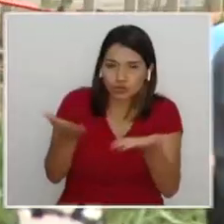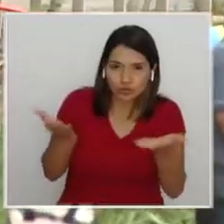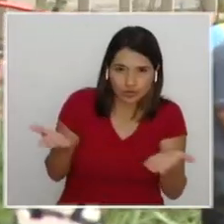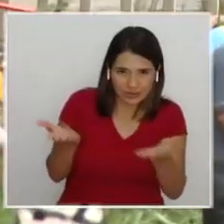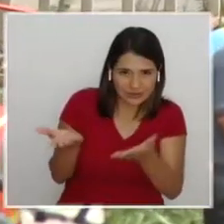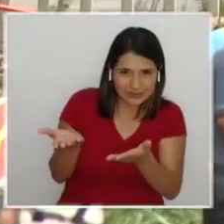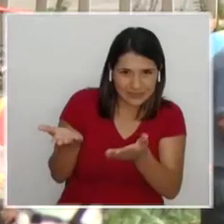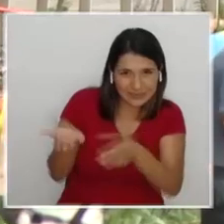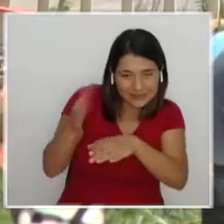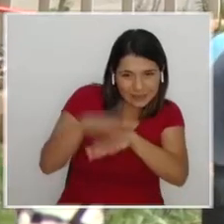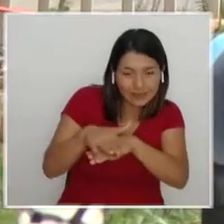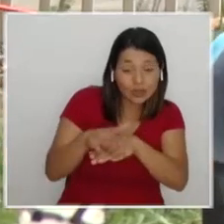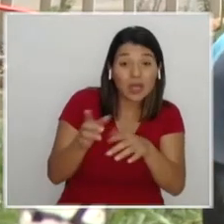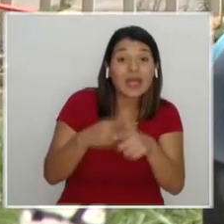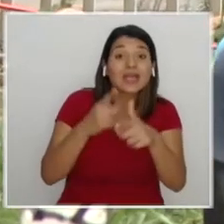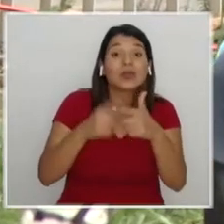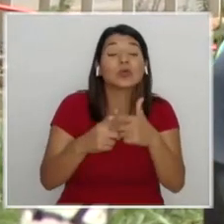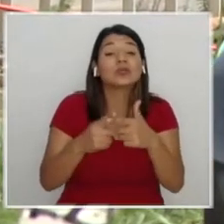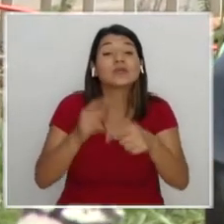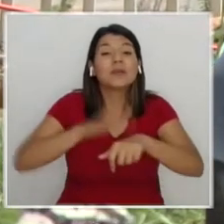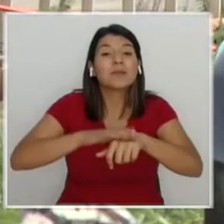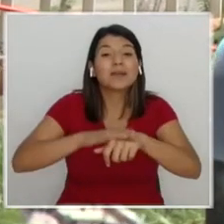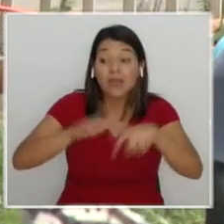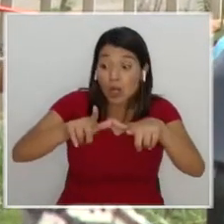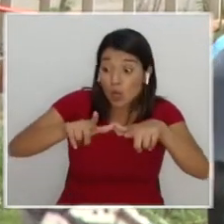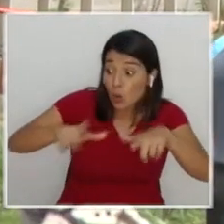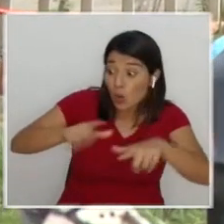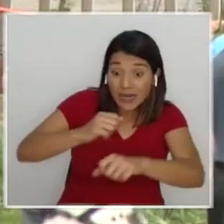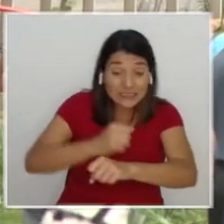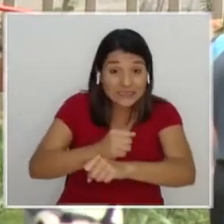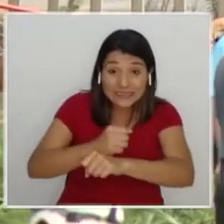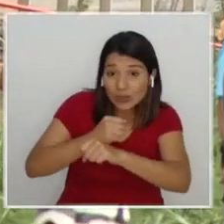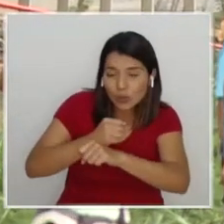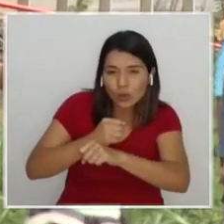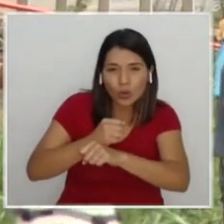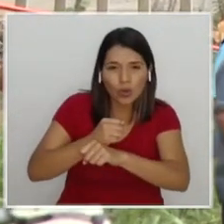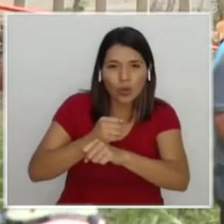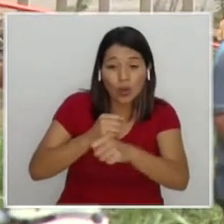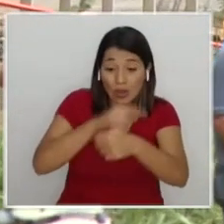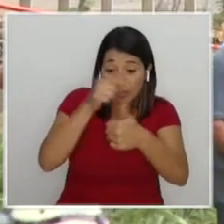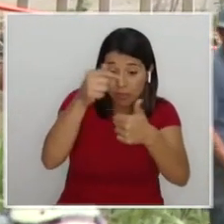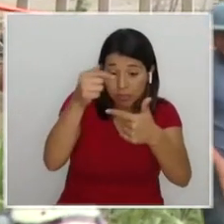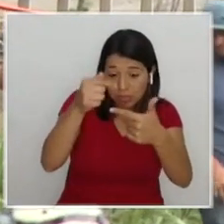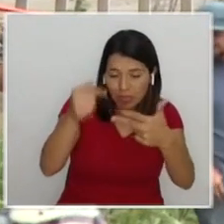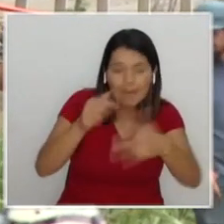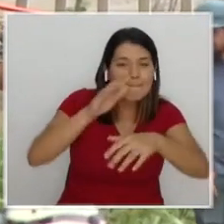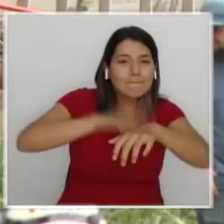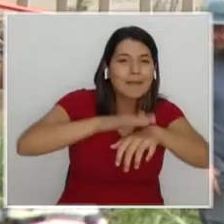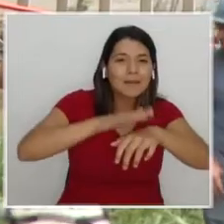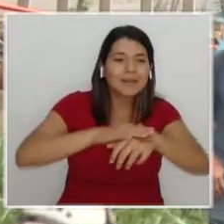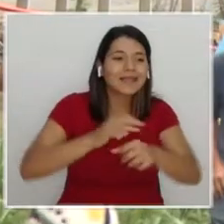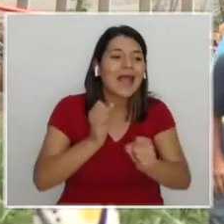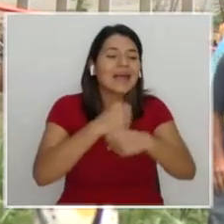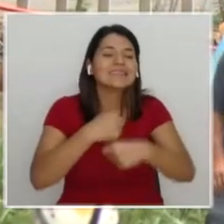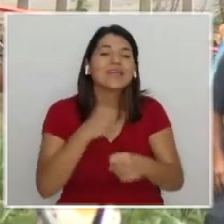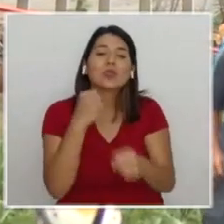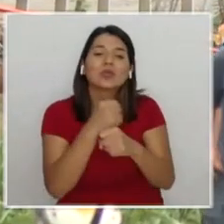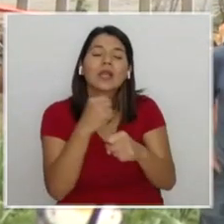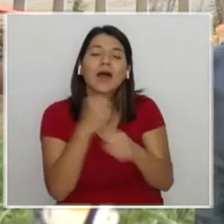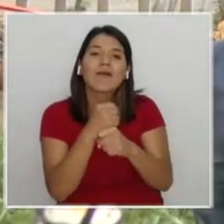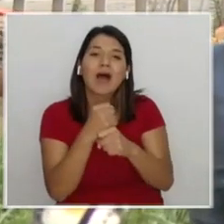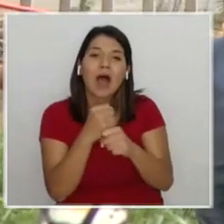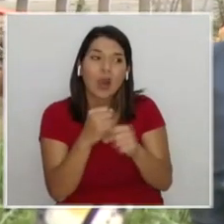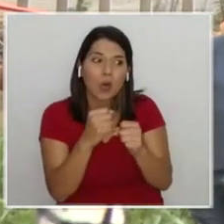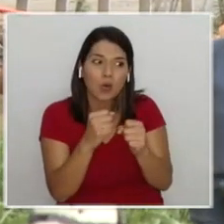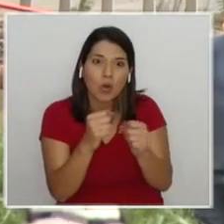actividades en lugares inseguros se vuelvan pues una actividad que puede ser realizada y que puede